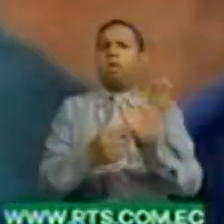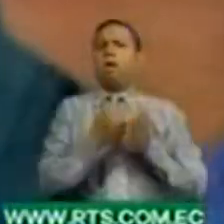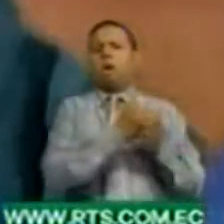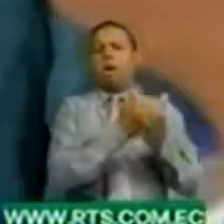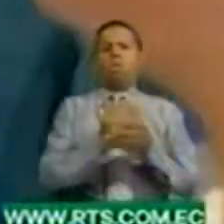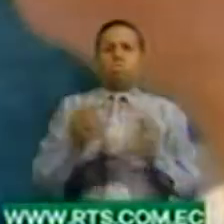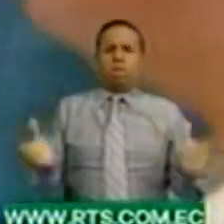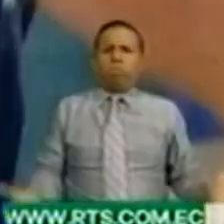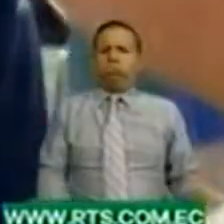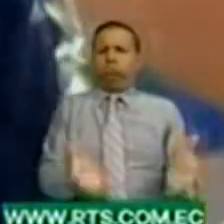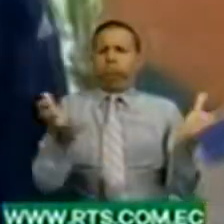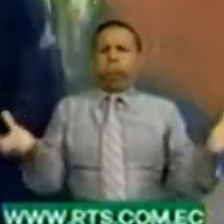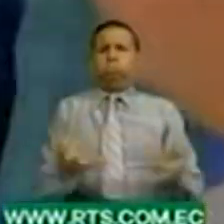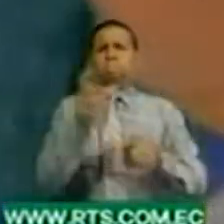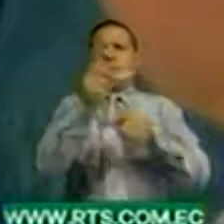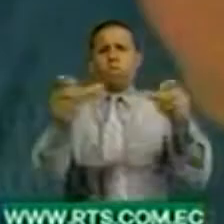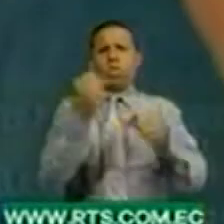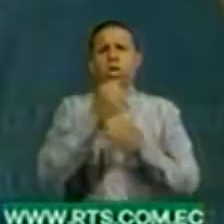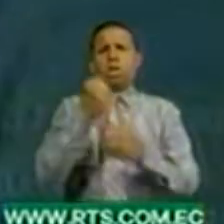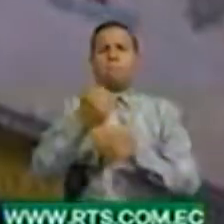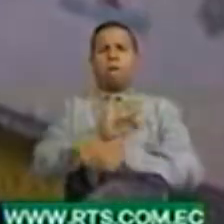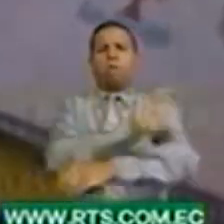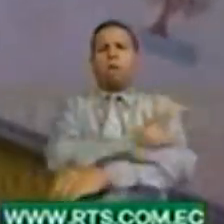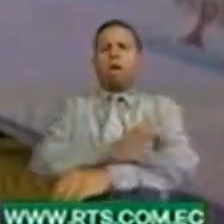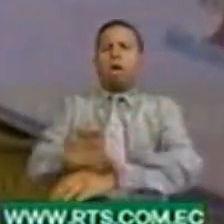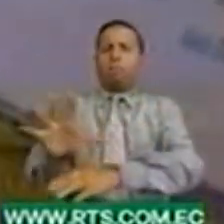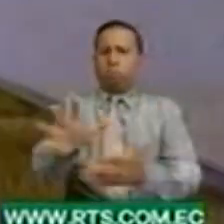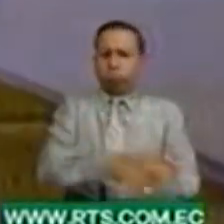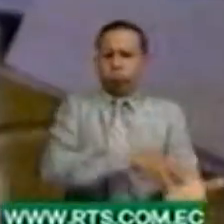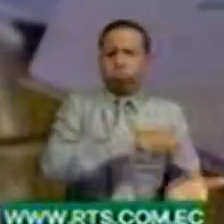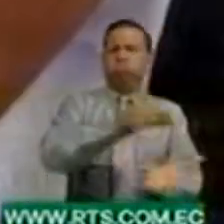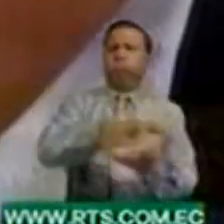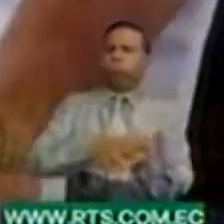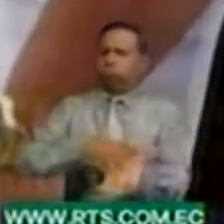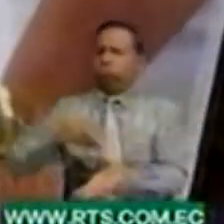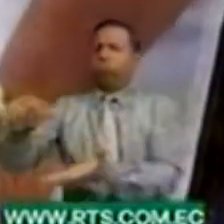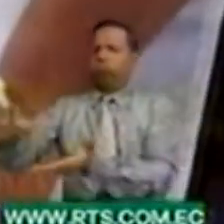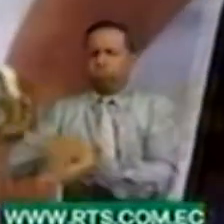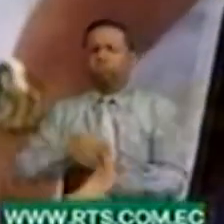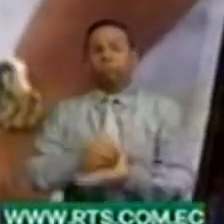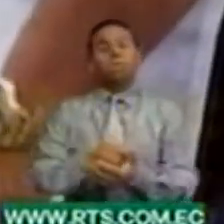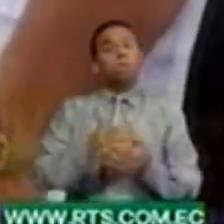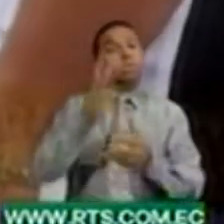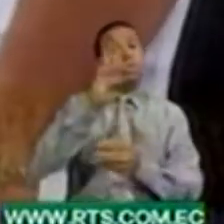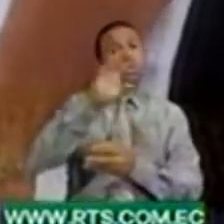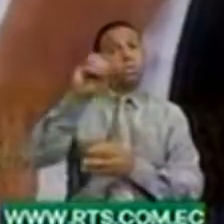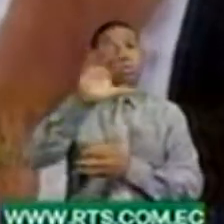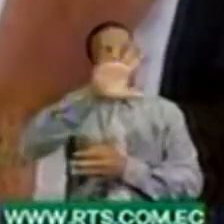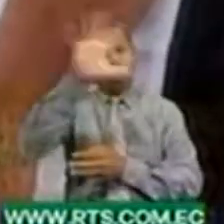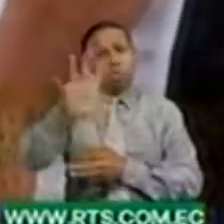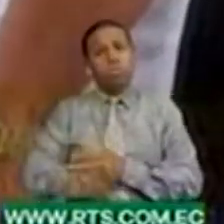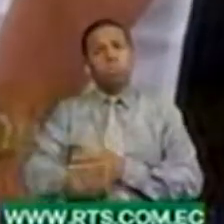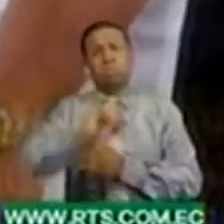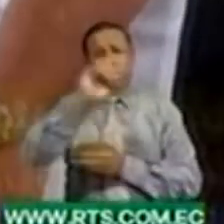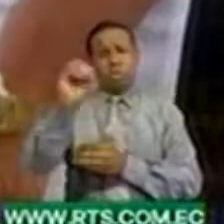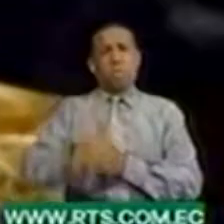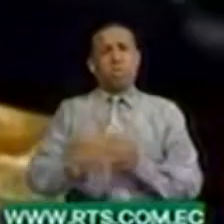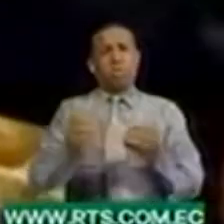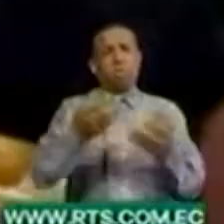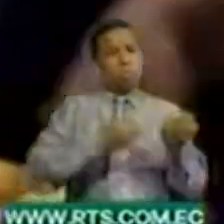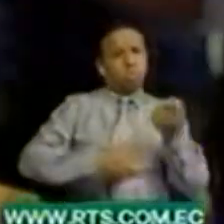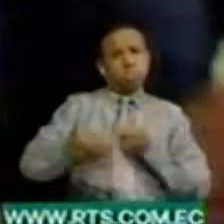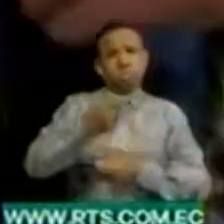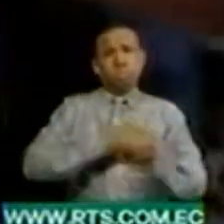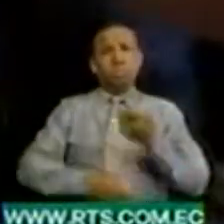agro. Las cifras mostrarían que este sector provee el 65% de los productos alimenticios que se consumen en las ciudades, de ahí